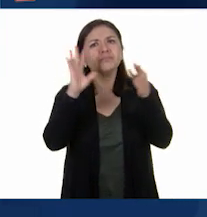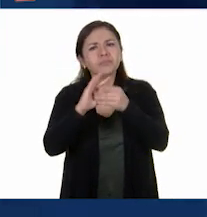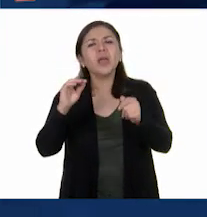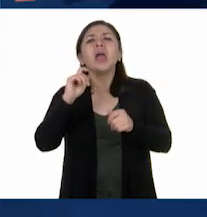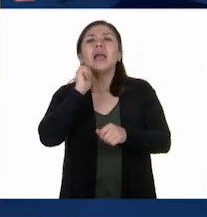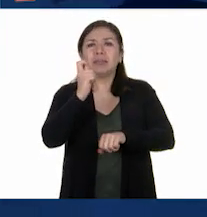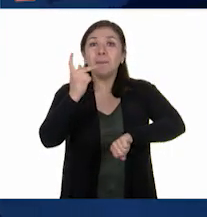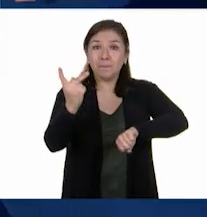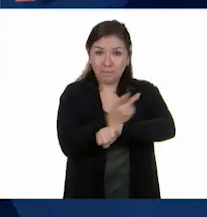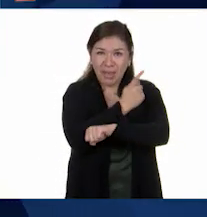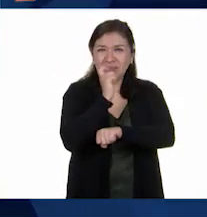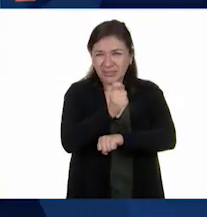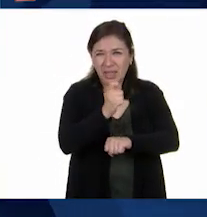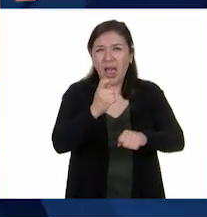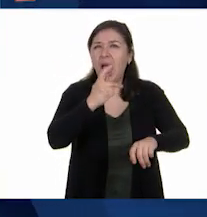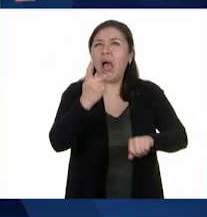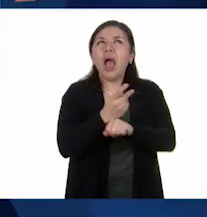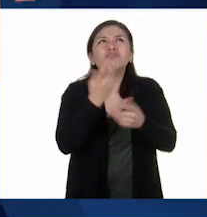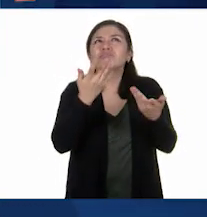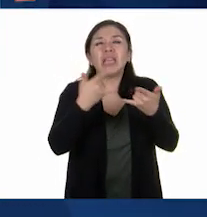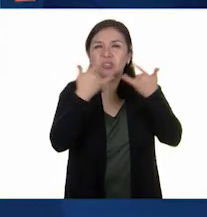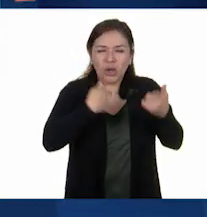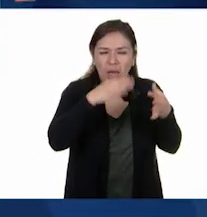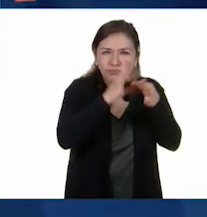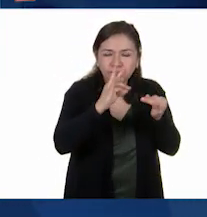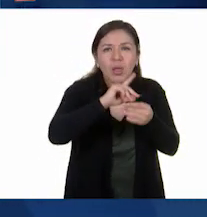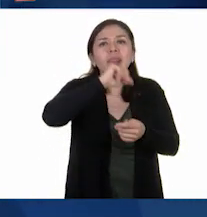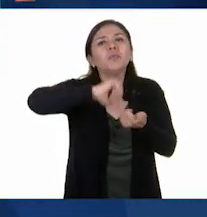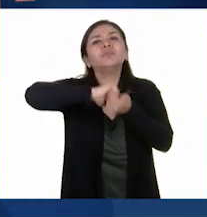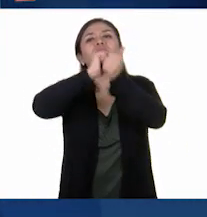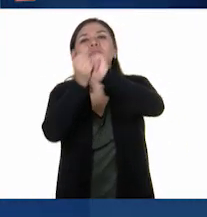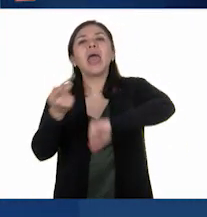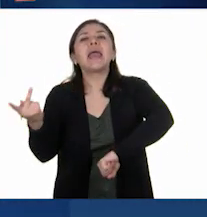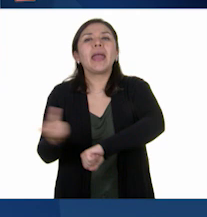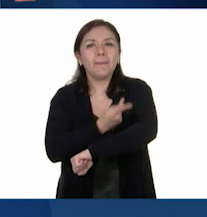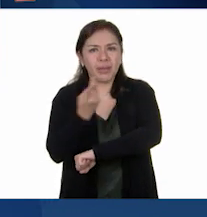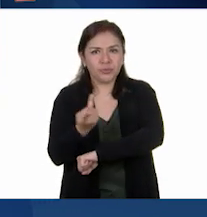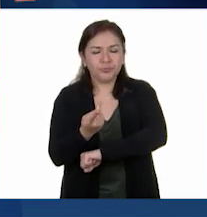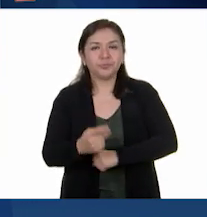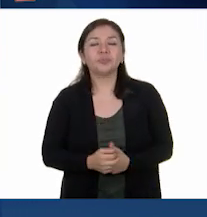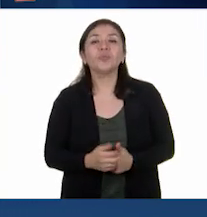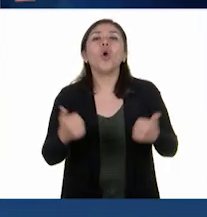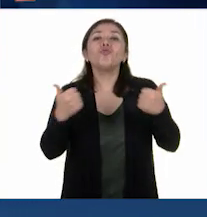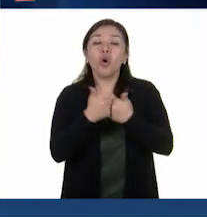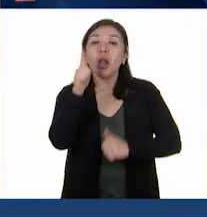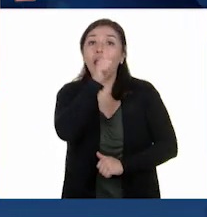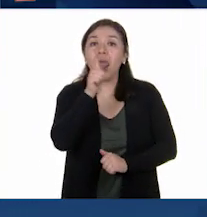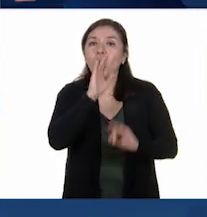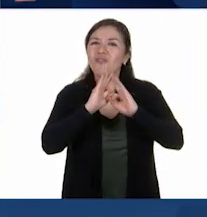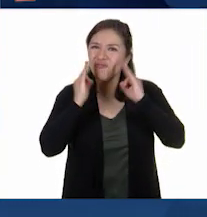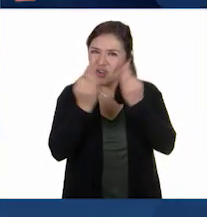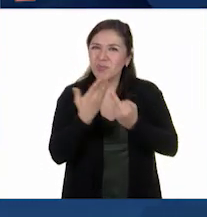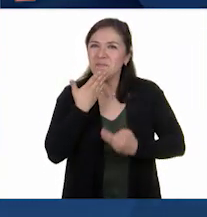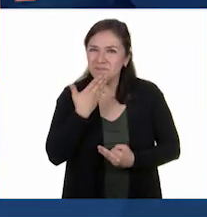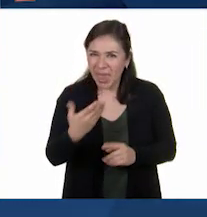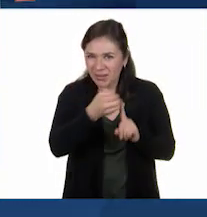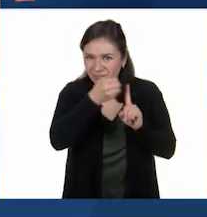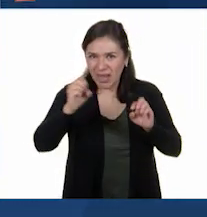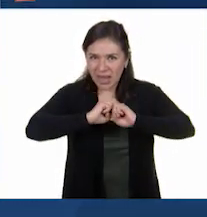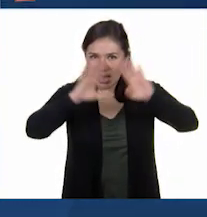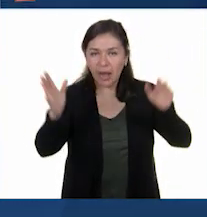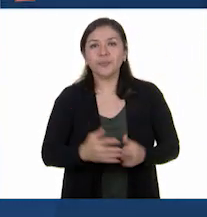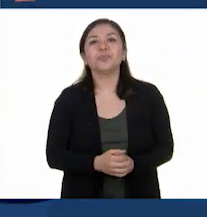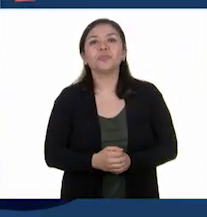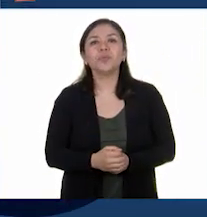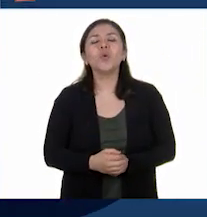del acontecimiento o hecho narrado. 6. Se emplea el lenguaje formal. 7. Se